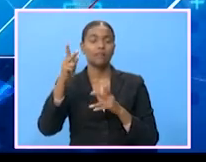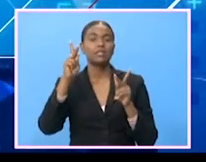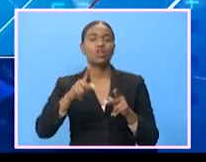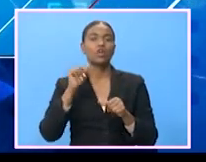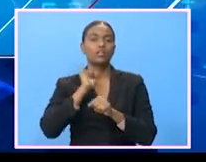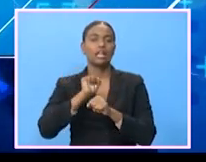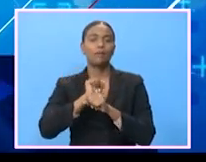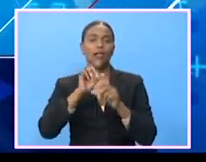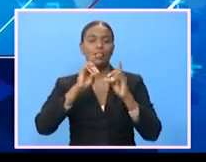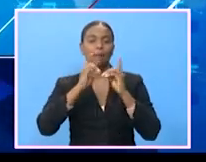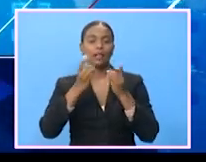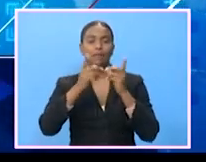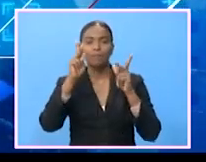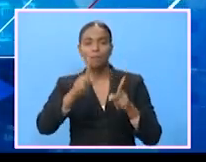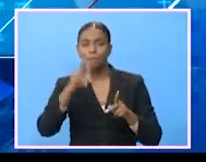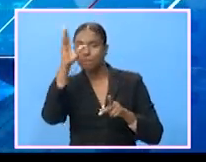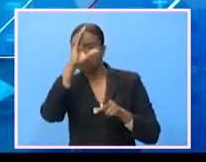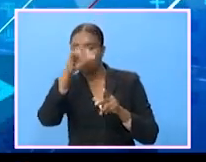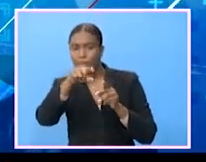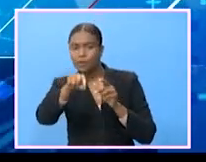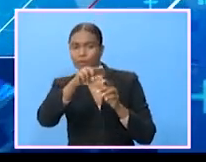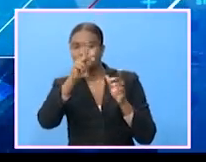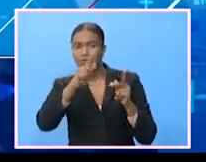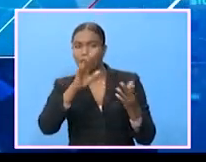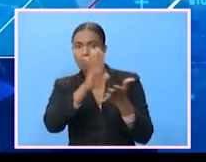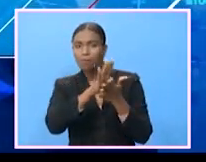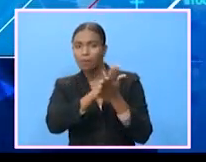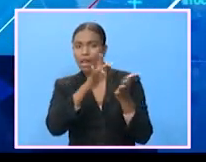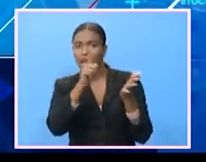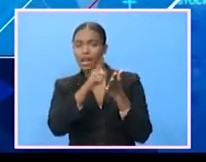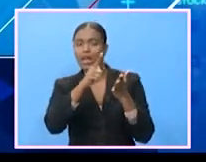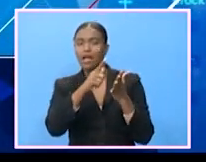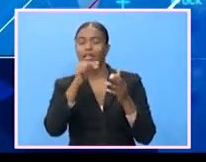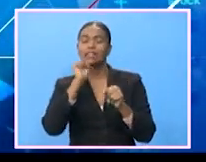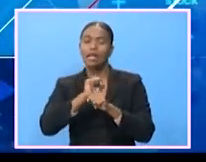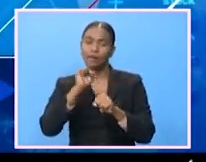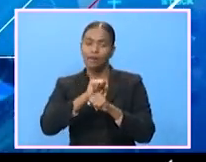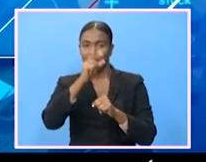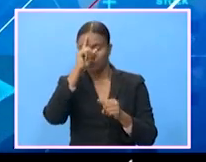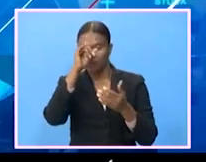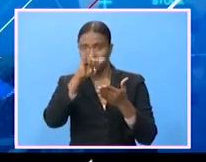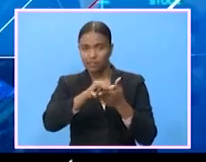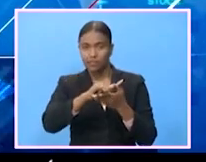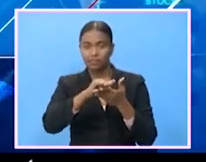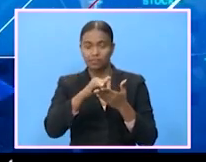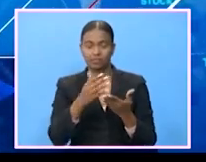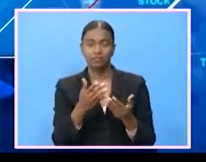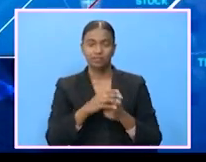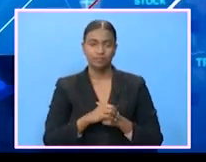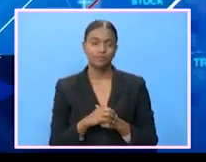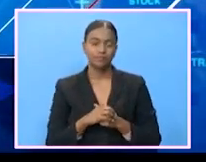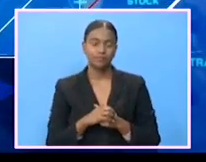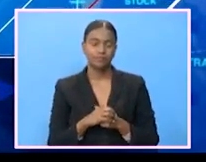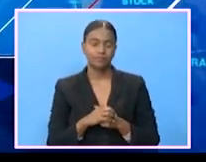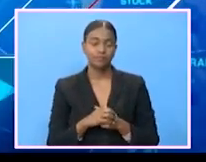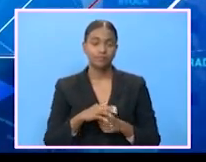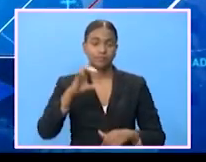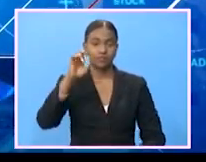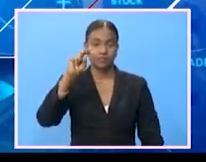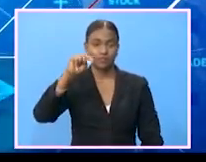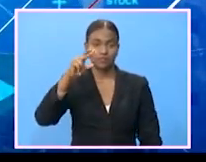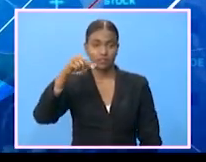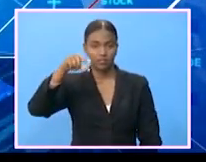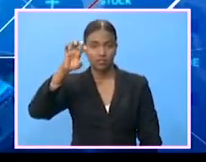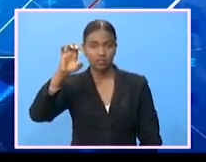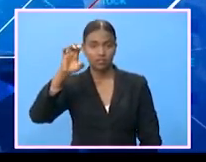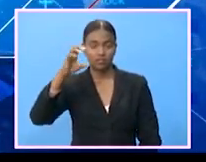Control Migratorio de la Dirección General de Migración que trabajan en labor de repatriación de indocumentados. Enrique García, director